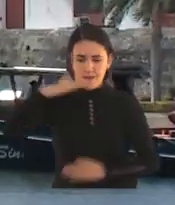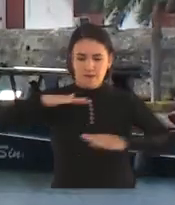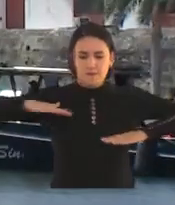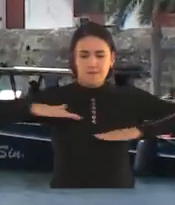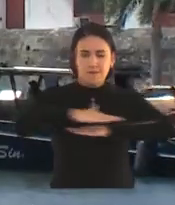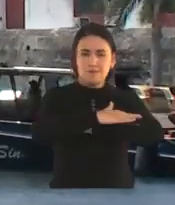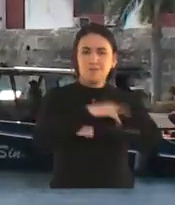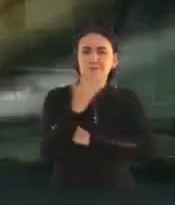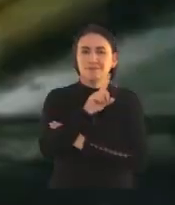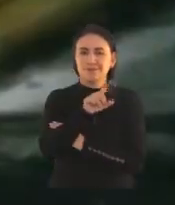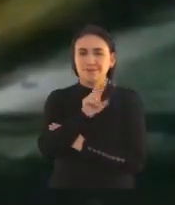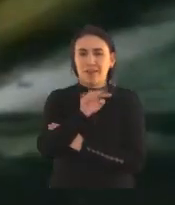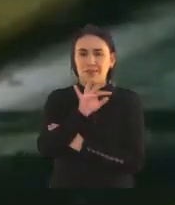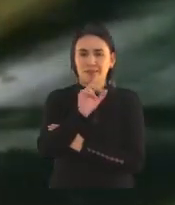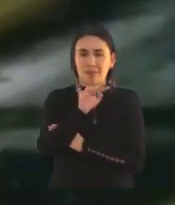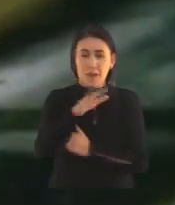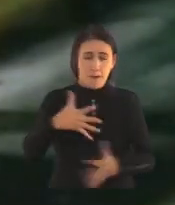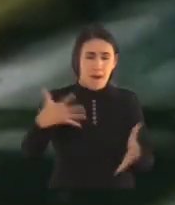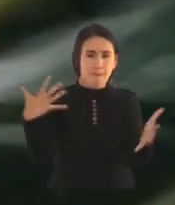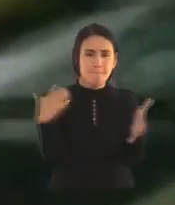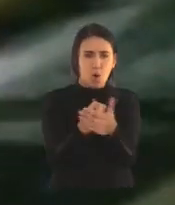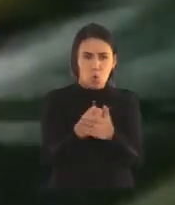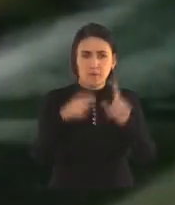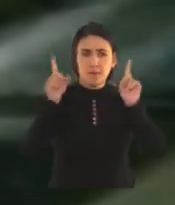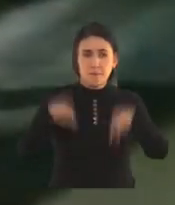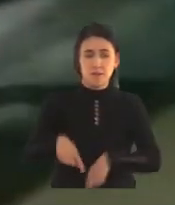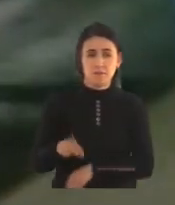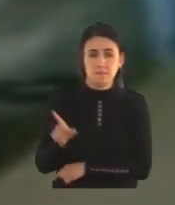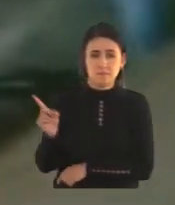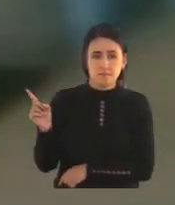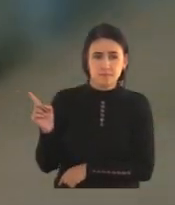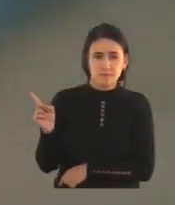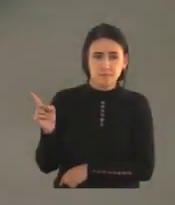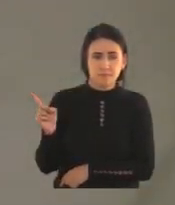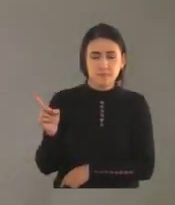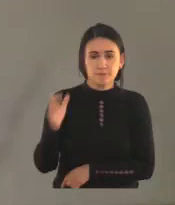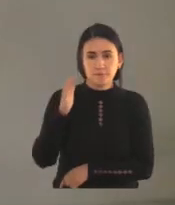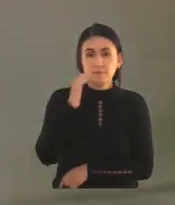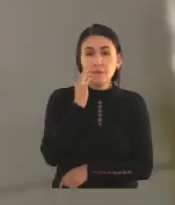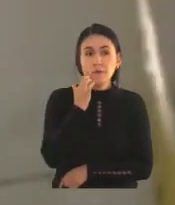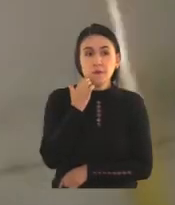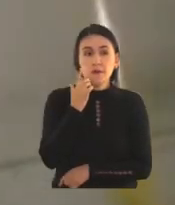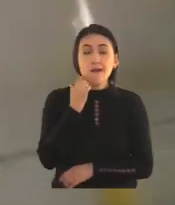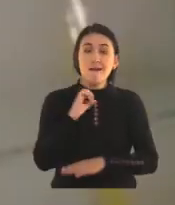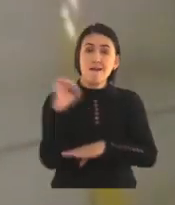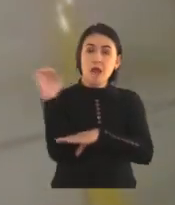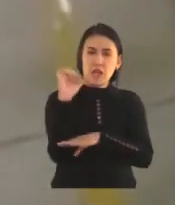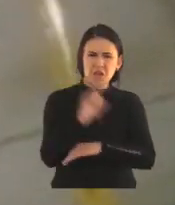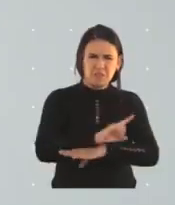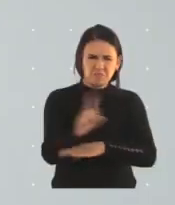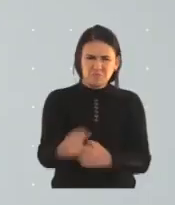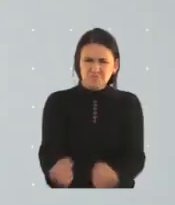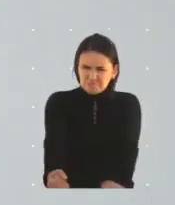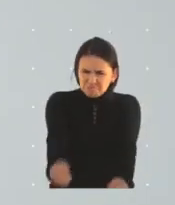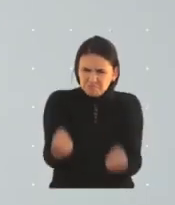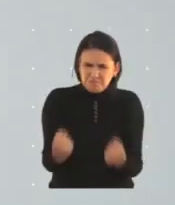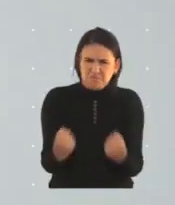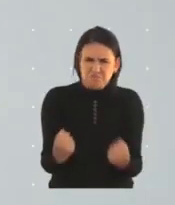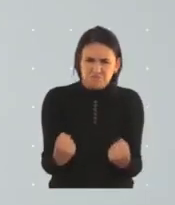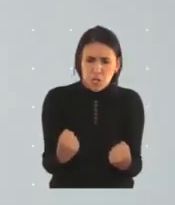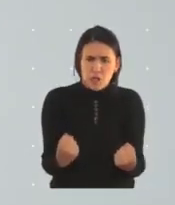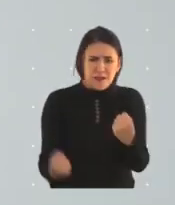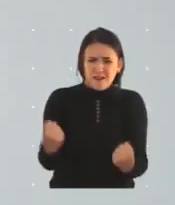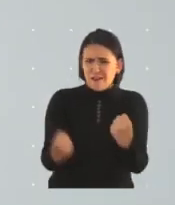Santander, también se registró un siniestro vial. El conductor de un vehículo que iba a alta velocidad perdió el